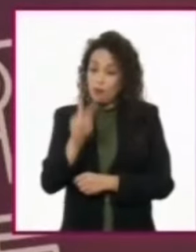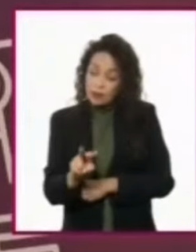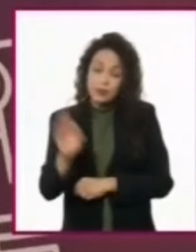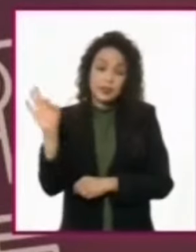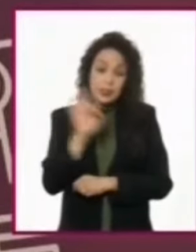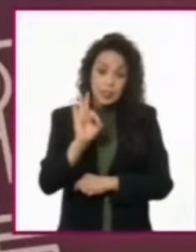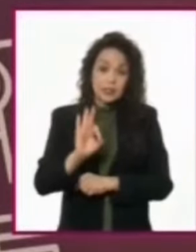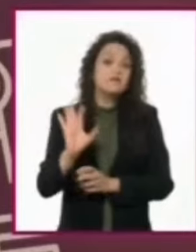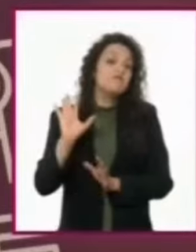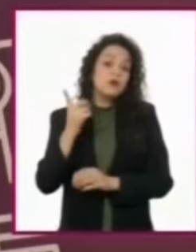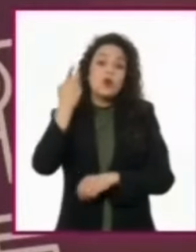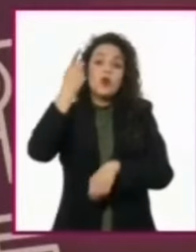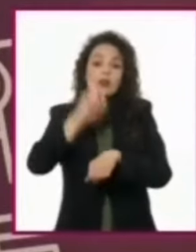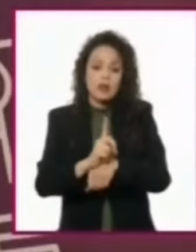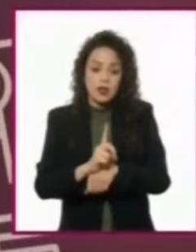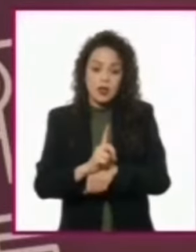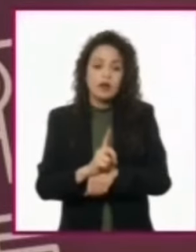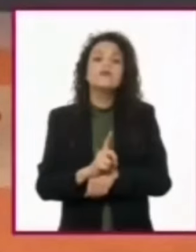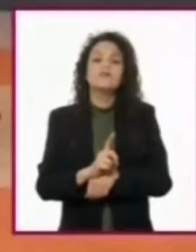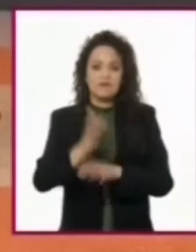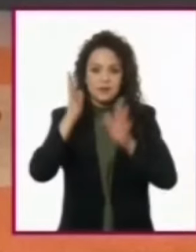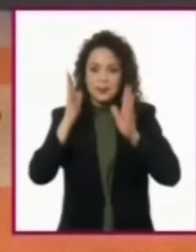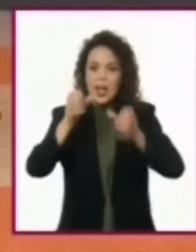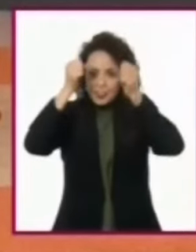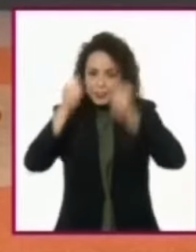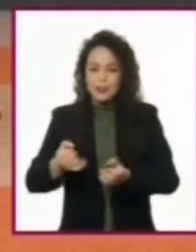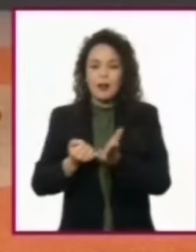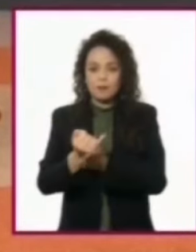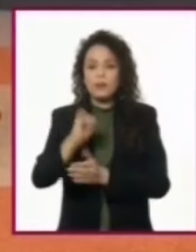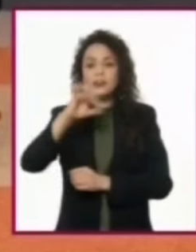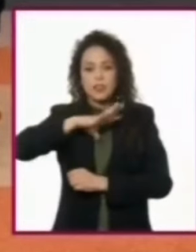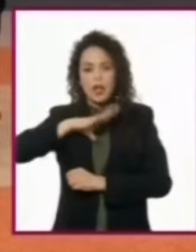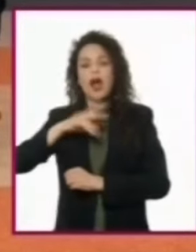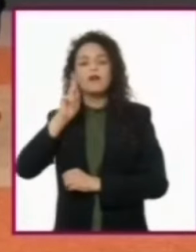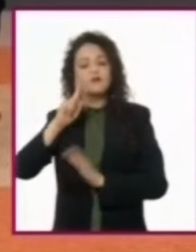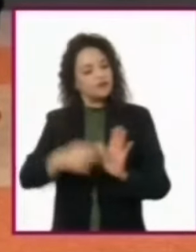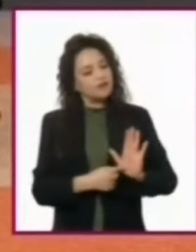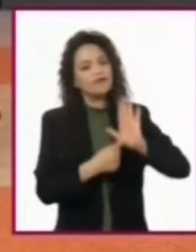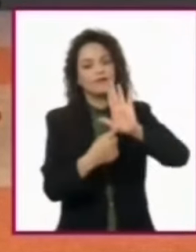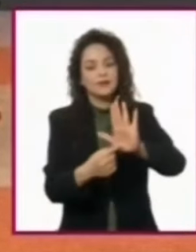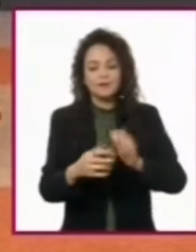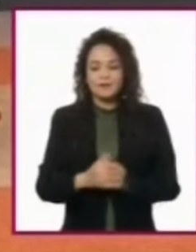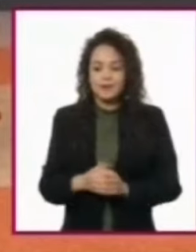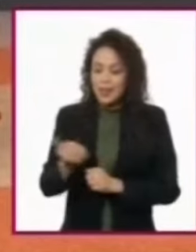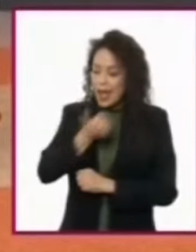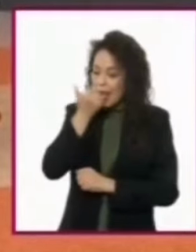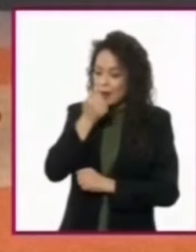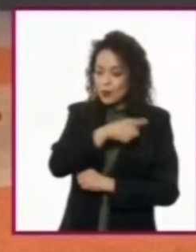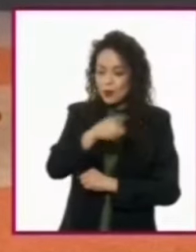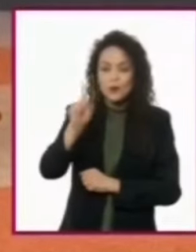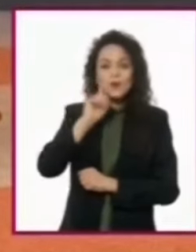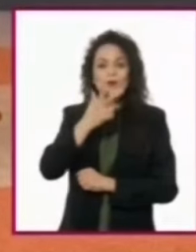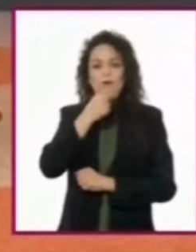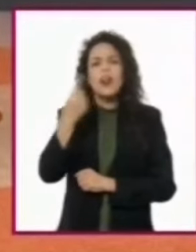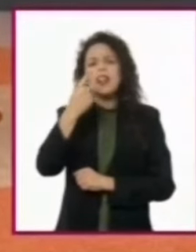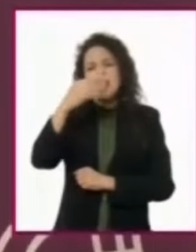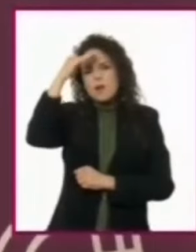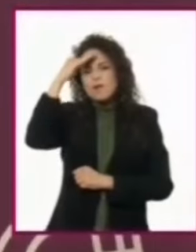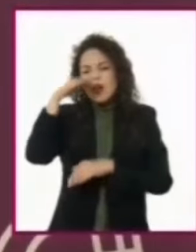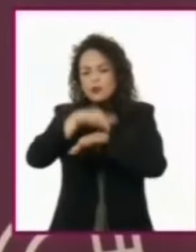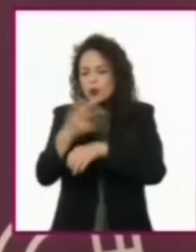momento se terminan demostrando. Alumnas y alumnos, ¿qué piensan acerca de los agujeros negros?